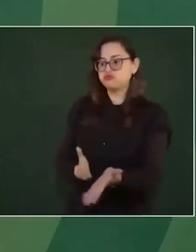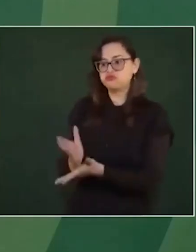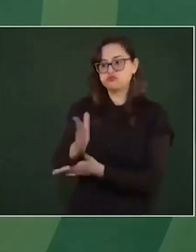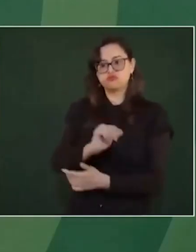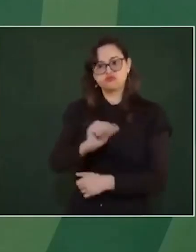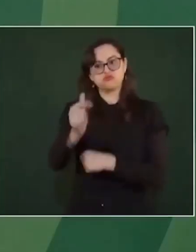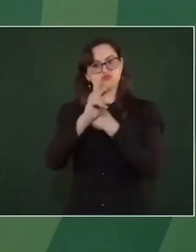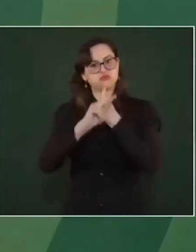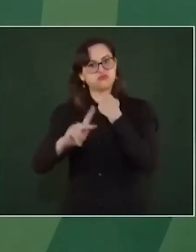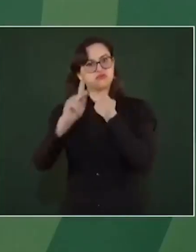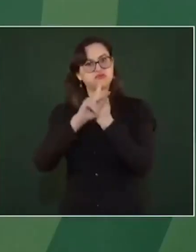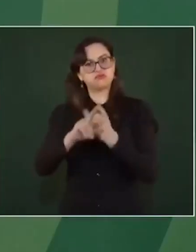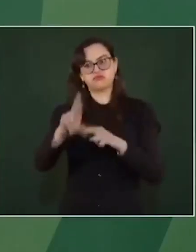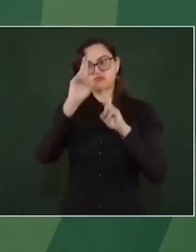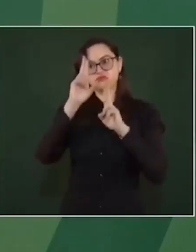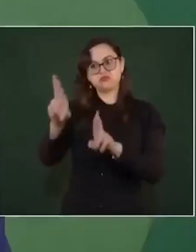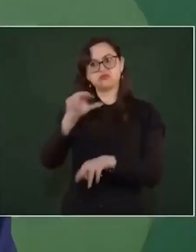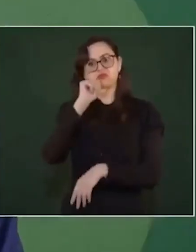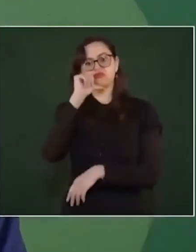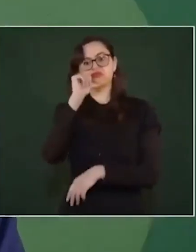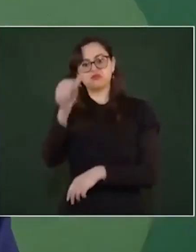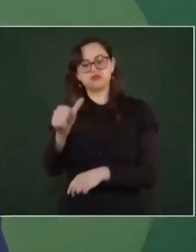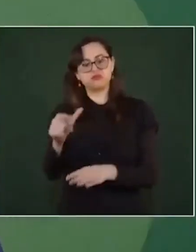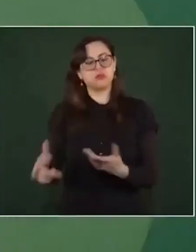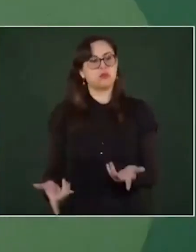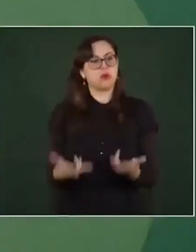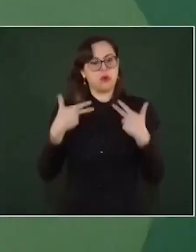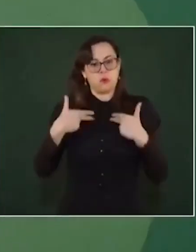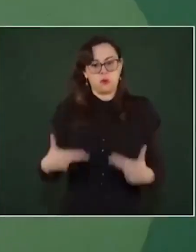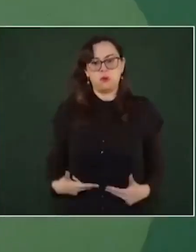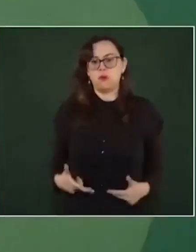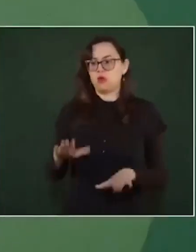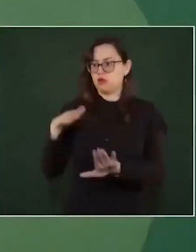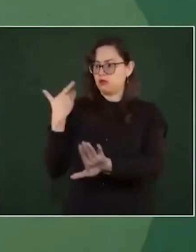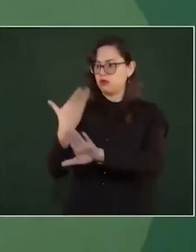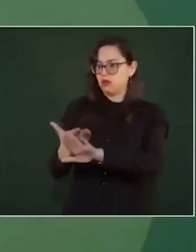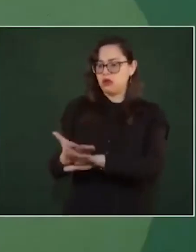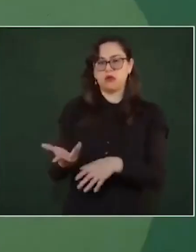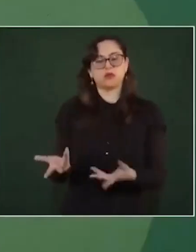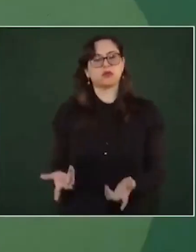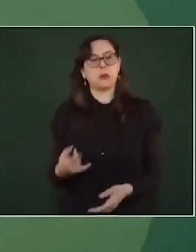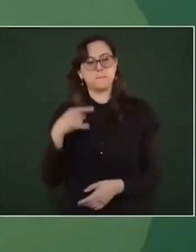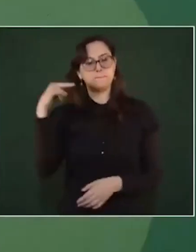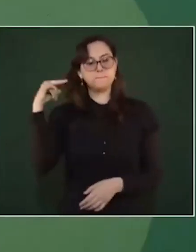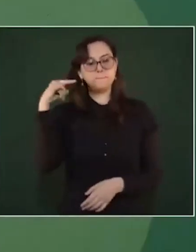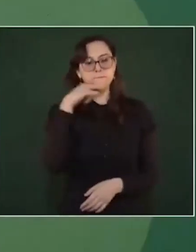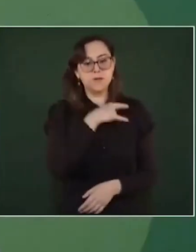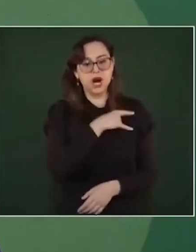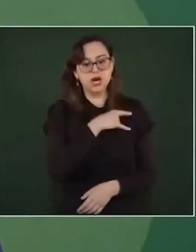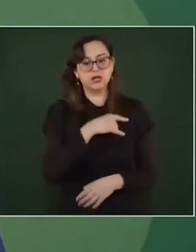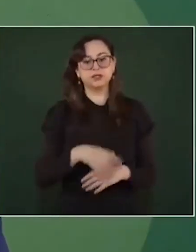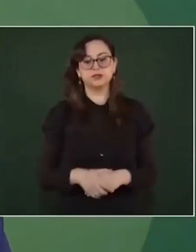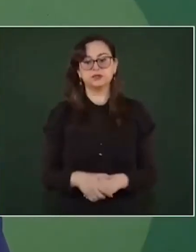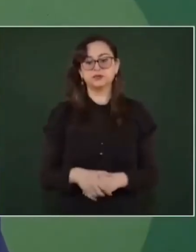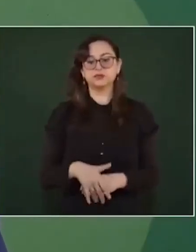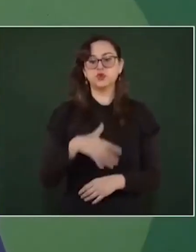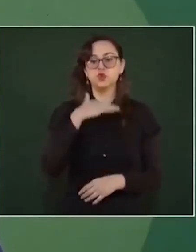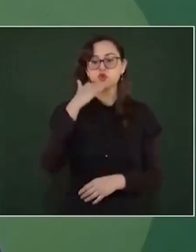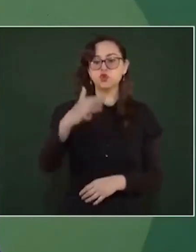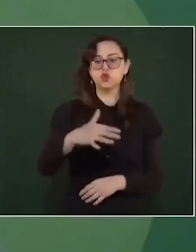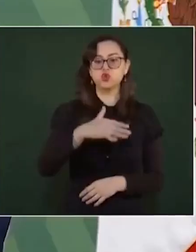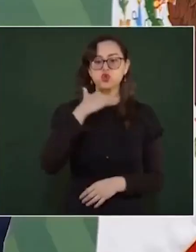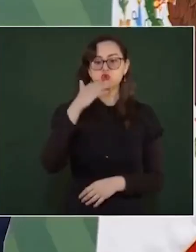hipócrita y corrupto.